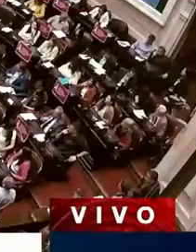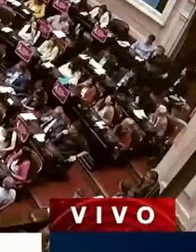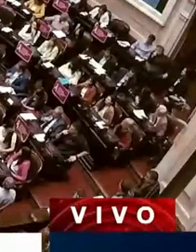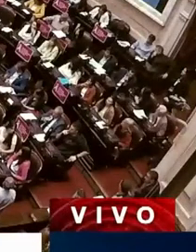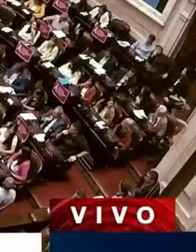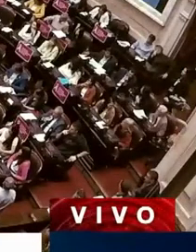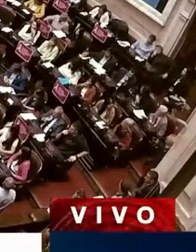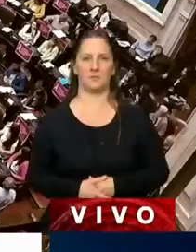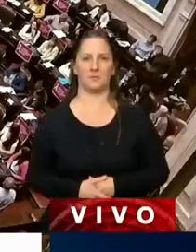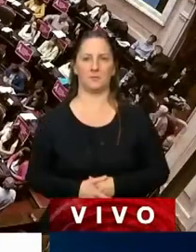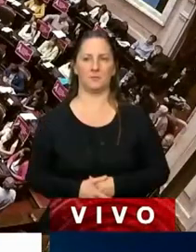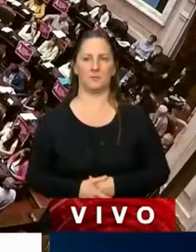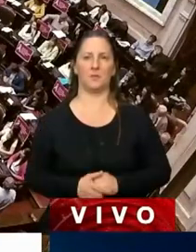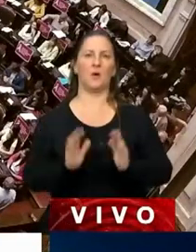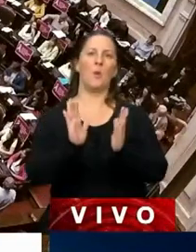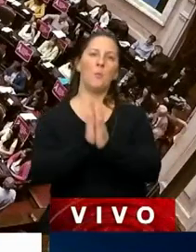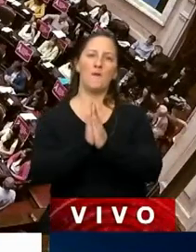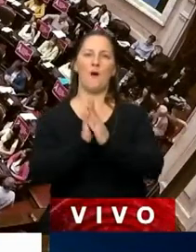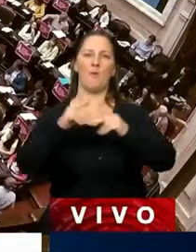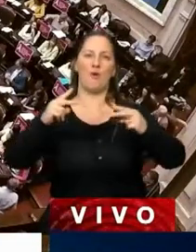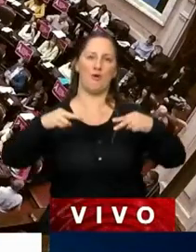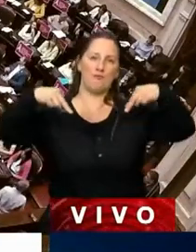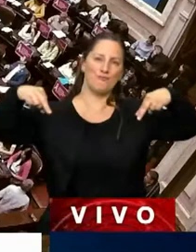Por favor, no se paren.